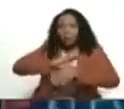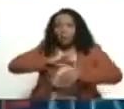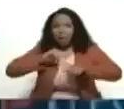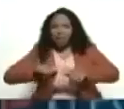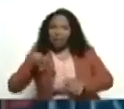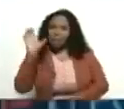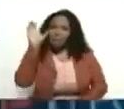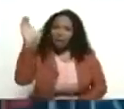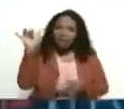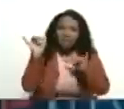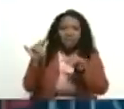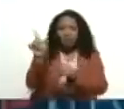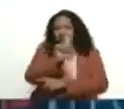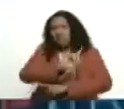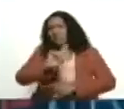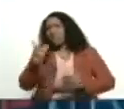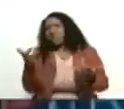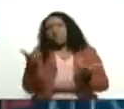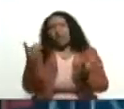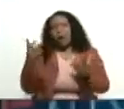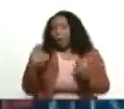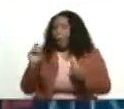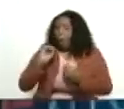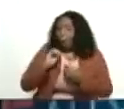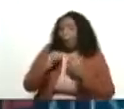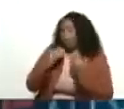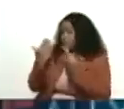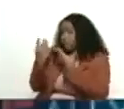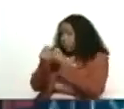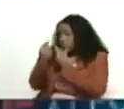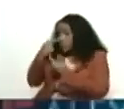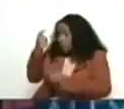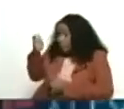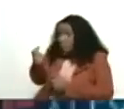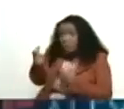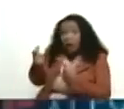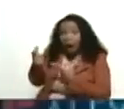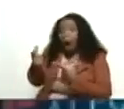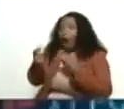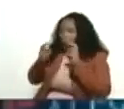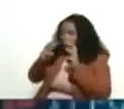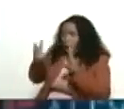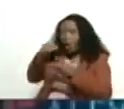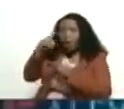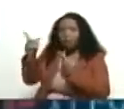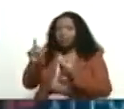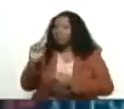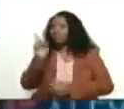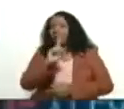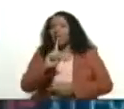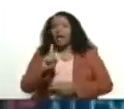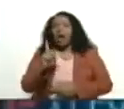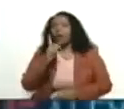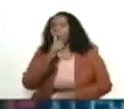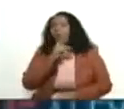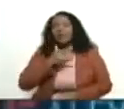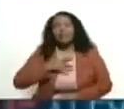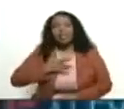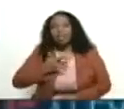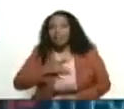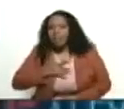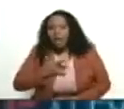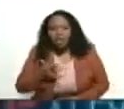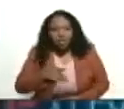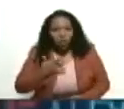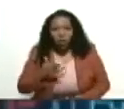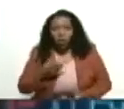afecto por el que tienen al lado, por el compatriota que tienen al lado. Son unos verdaderos apátridas, no tienen patria. Son, como